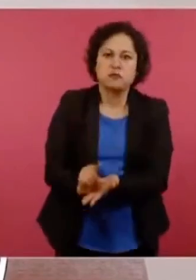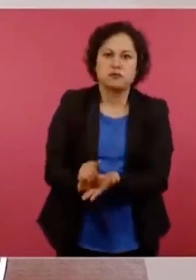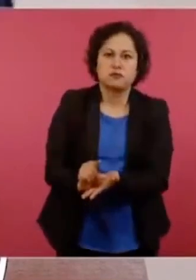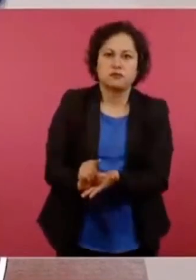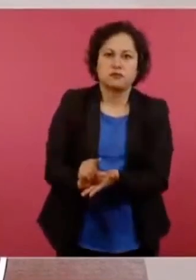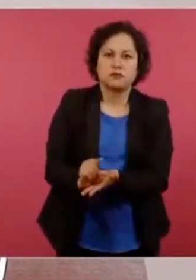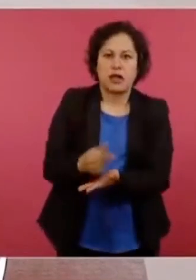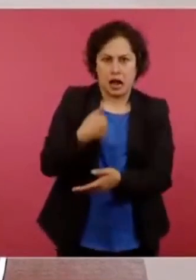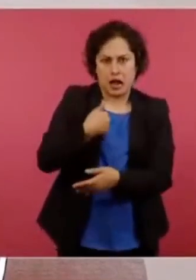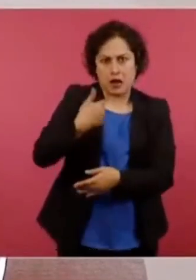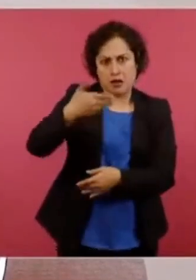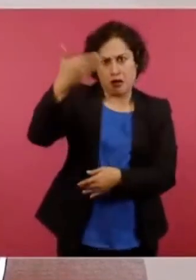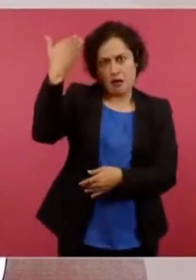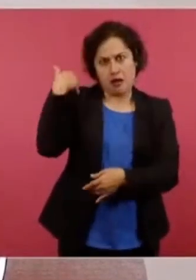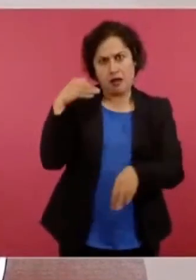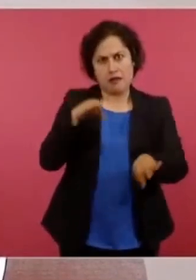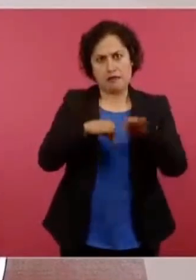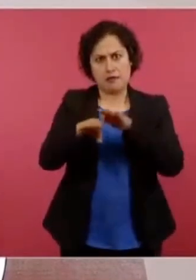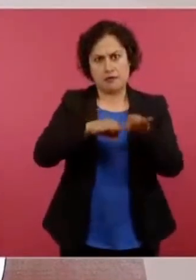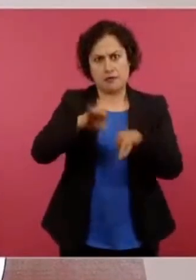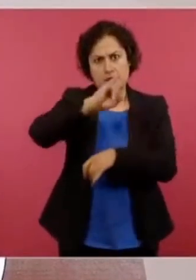de lo que ganaba el anterior